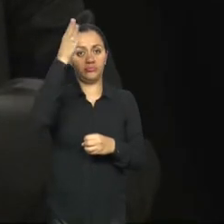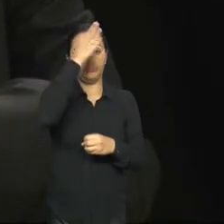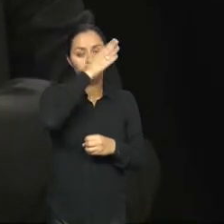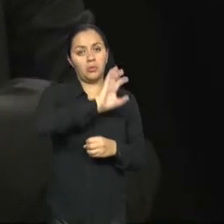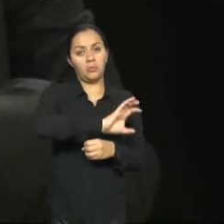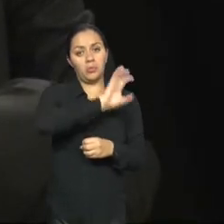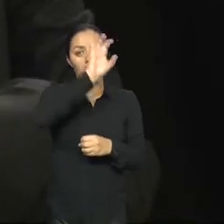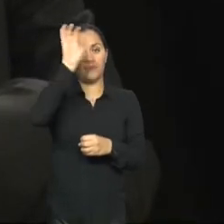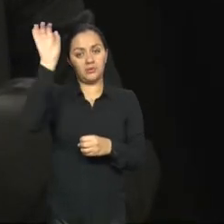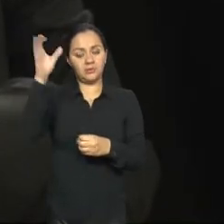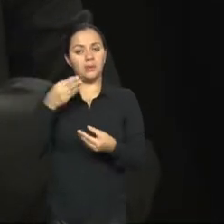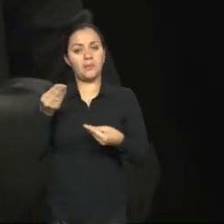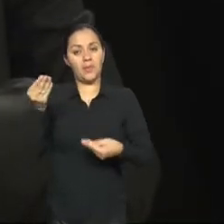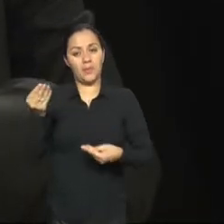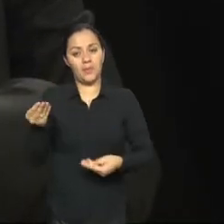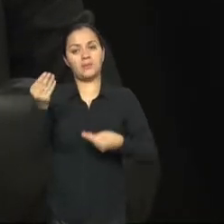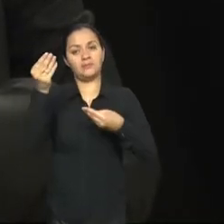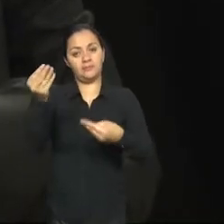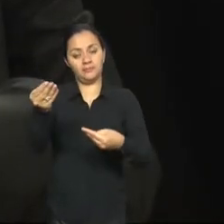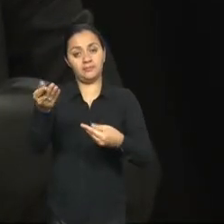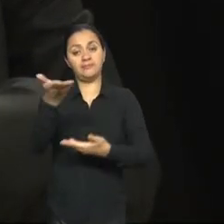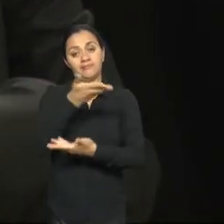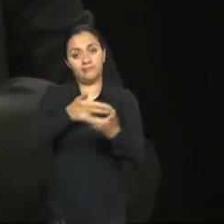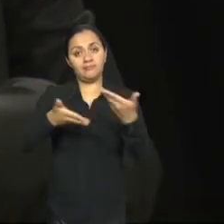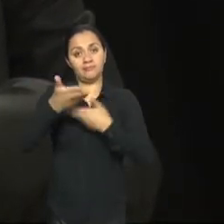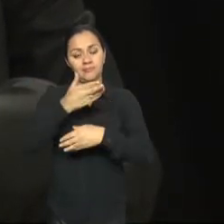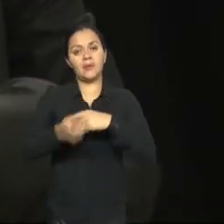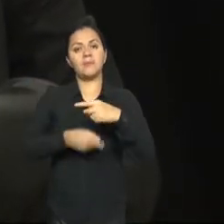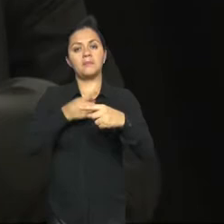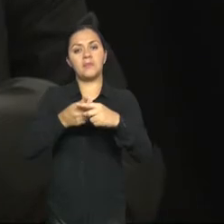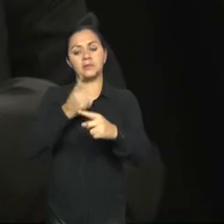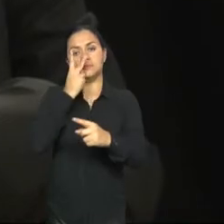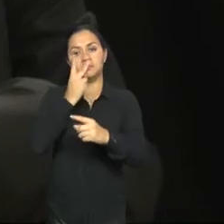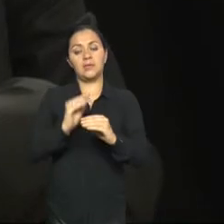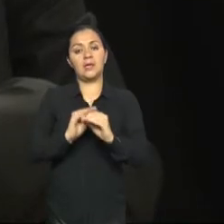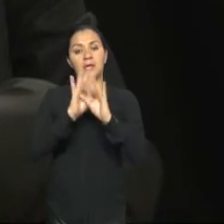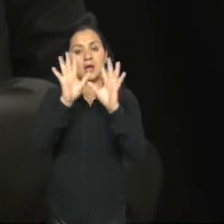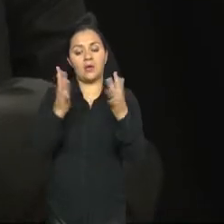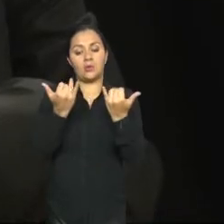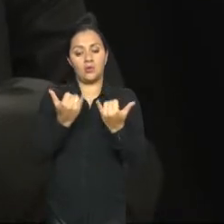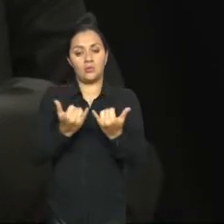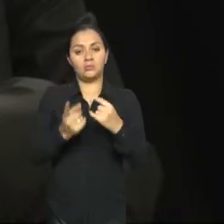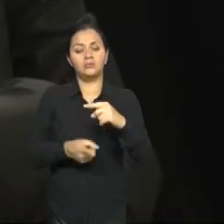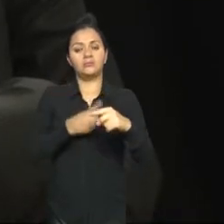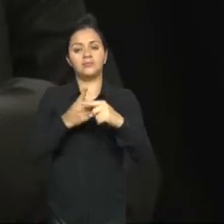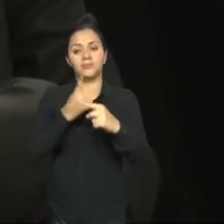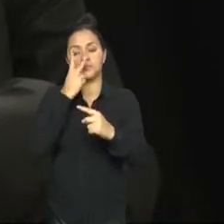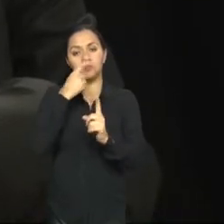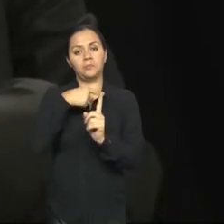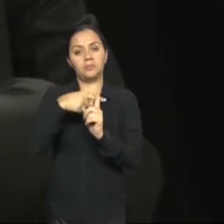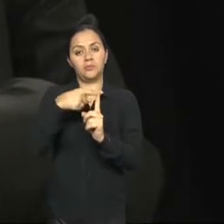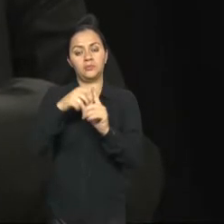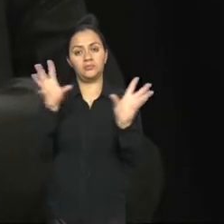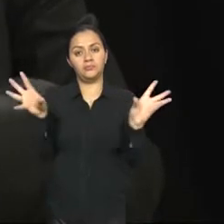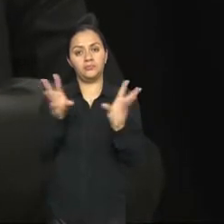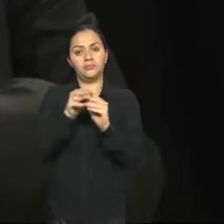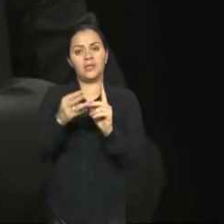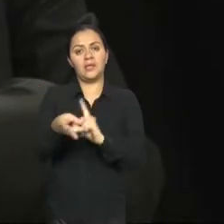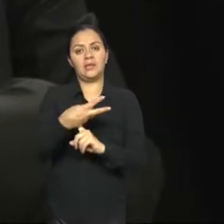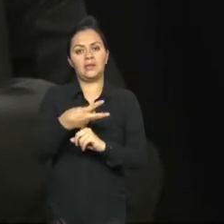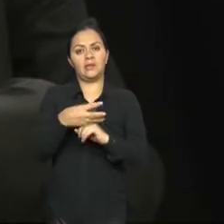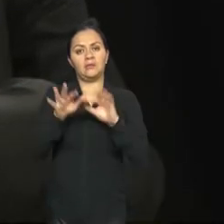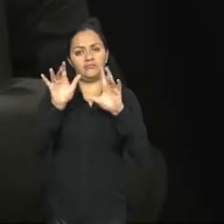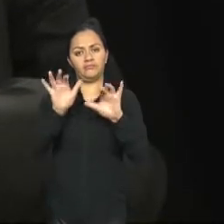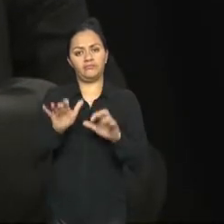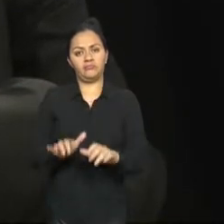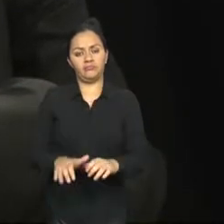las direcciones zonales. Y adicionalmente, algo que quisiera enfatizar en este momento es que tenemos la ventaja de hacerlo por internet. Es